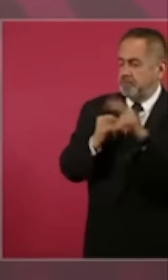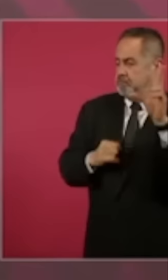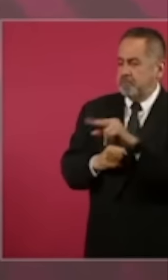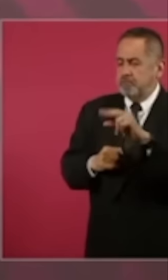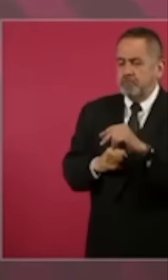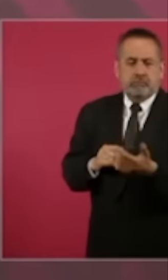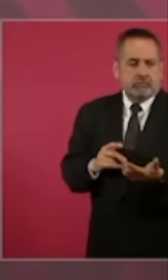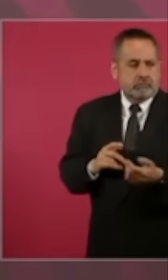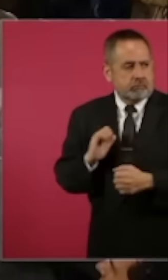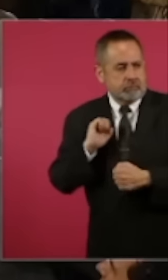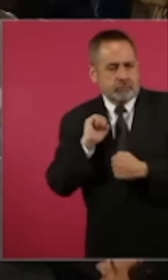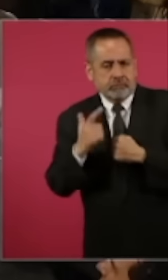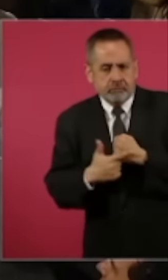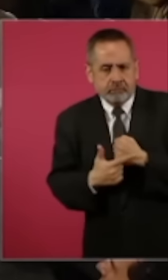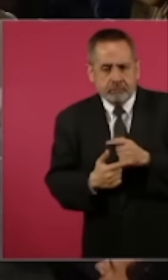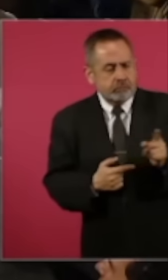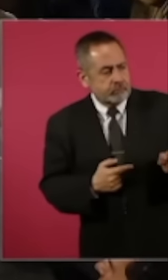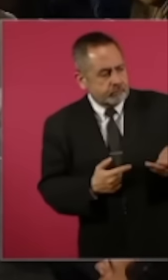alguna razón.